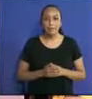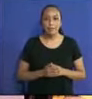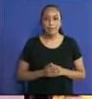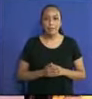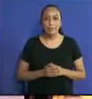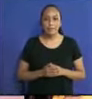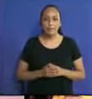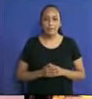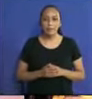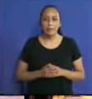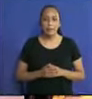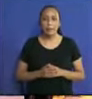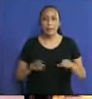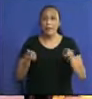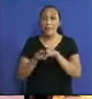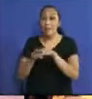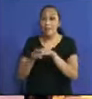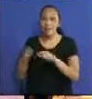Queridos hermanos,